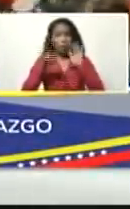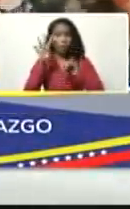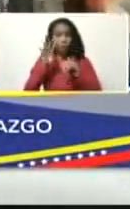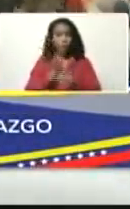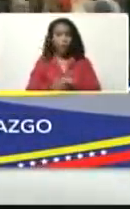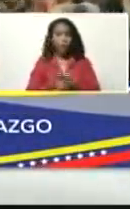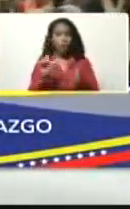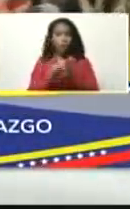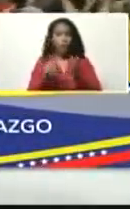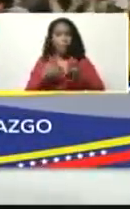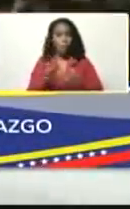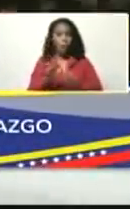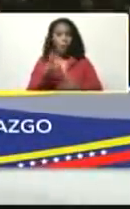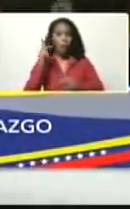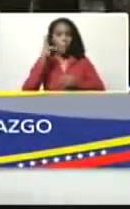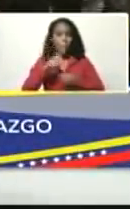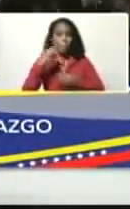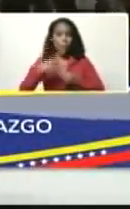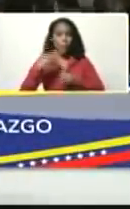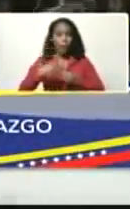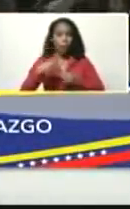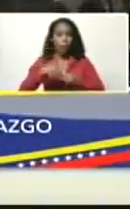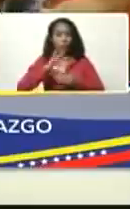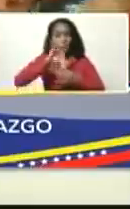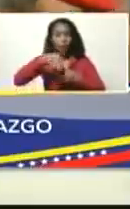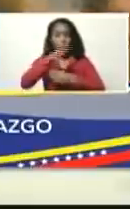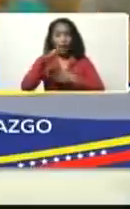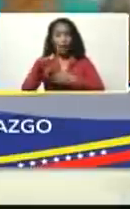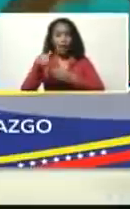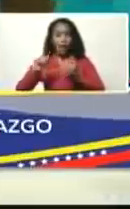2003-2014, donde nació Petrocaribe, el ALBA,